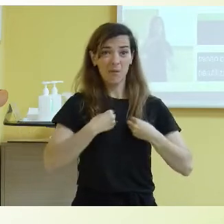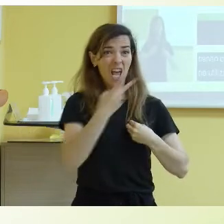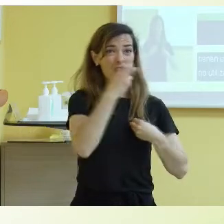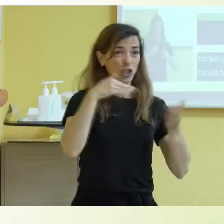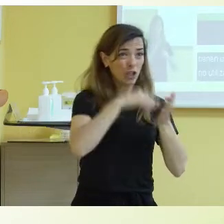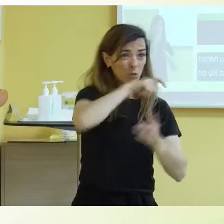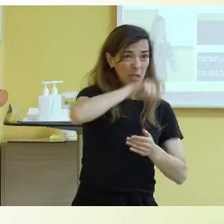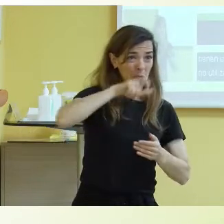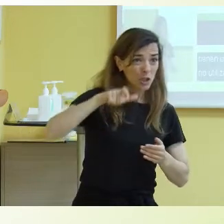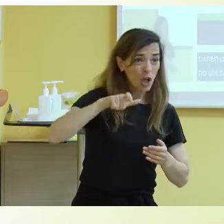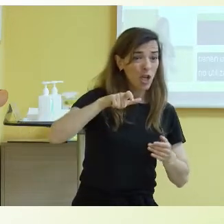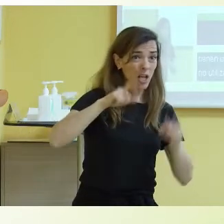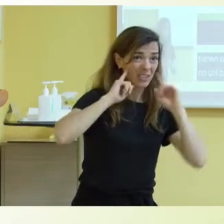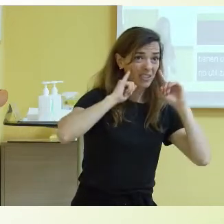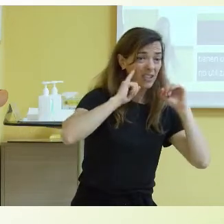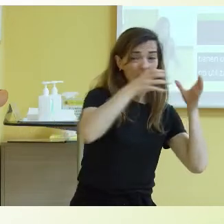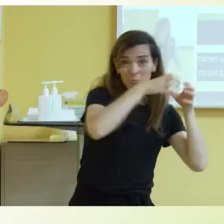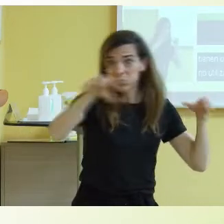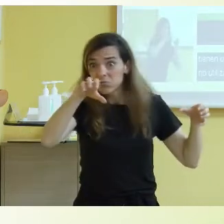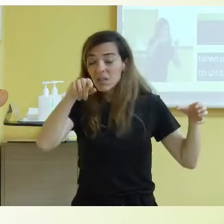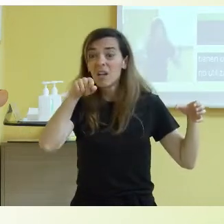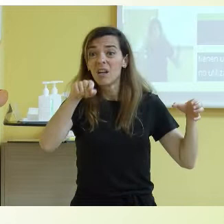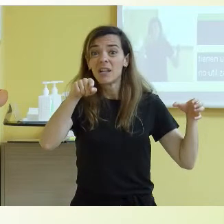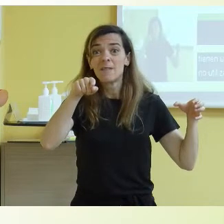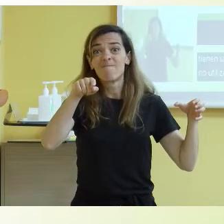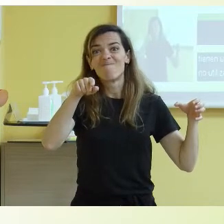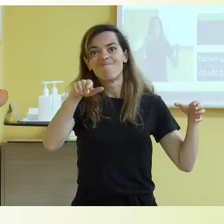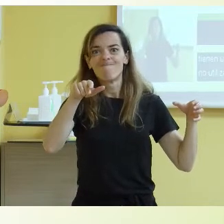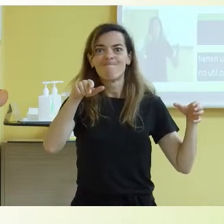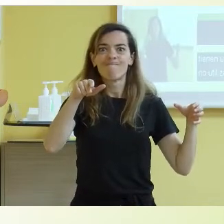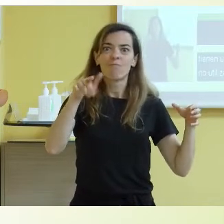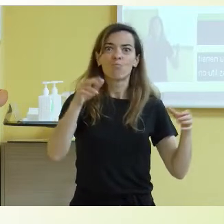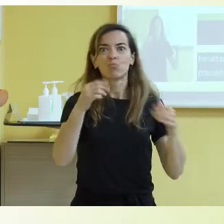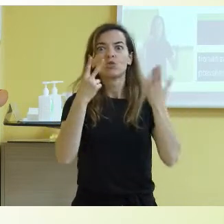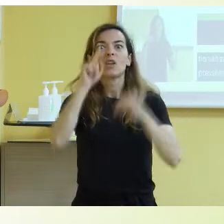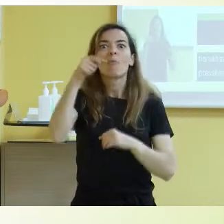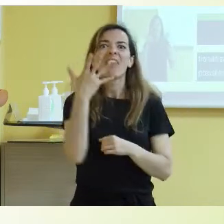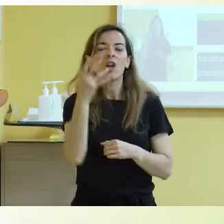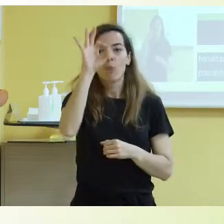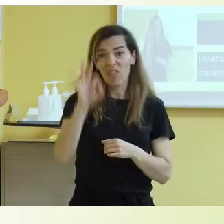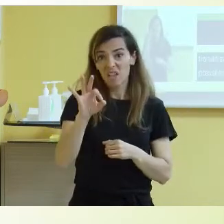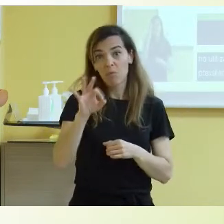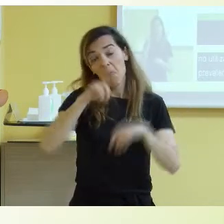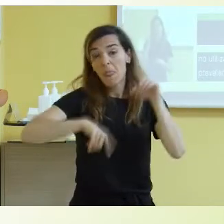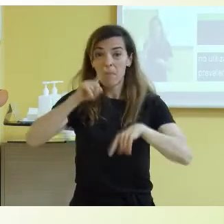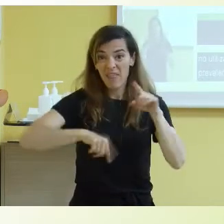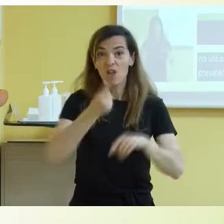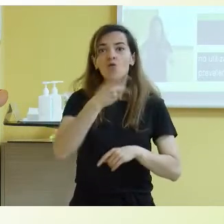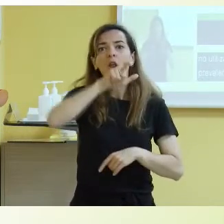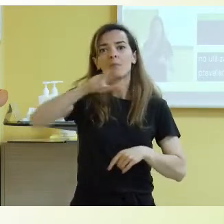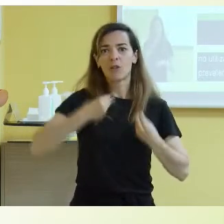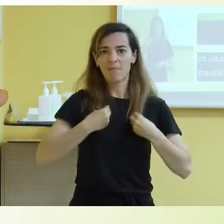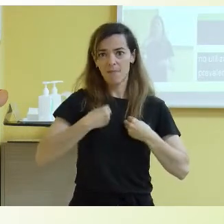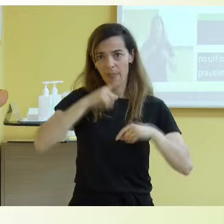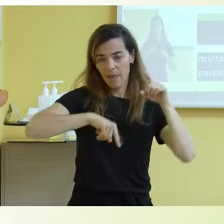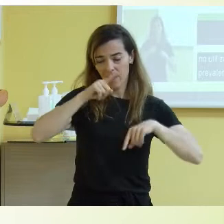enfermedad que estén vivos, o sea, serían casos prevalentes, pues supondrían aproximadamente un 7,5, un 6,5, depende del número de habitantes en cada